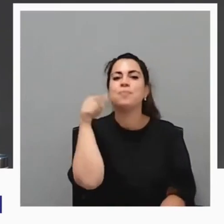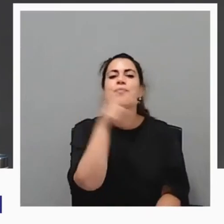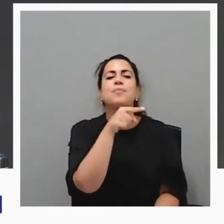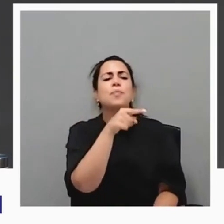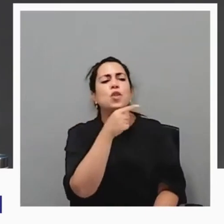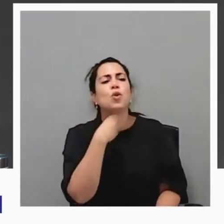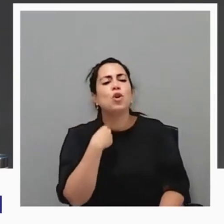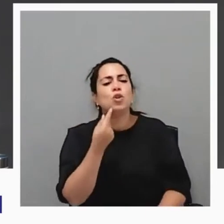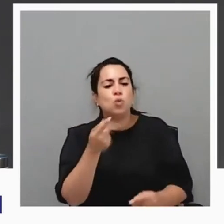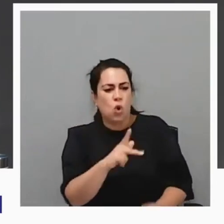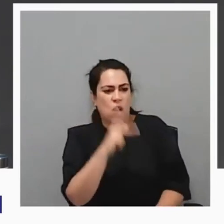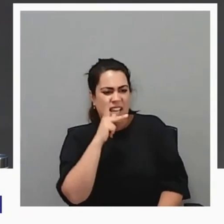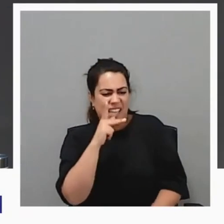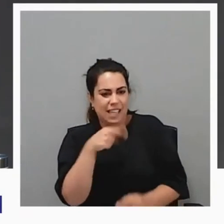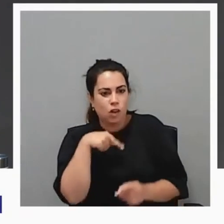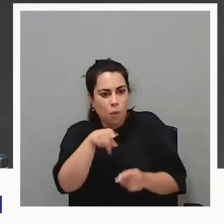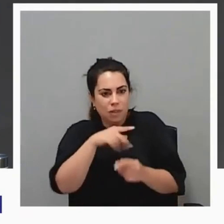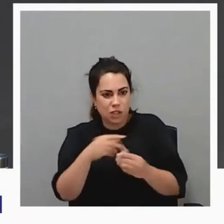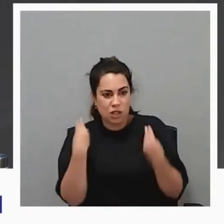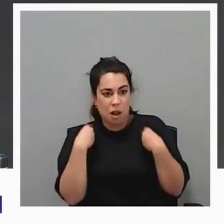a lo largo de tu vida?